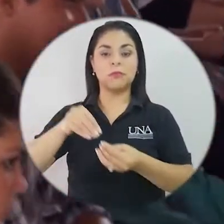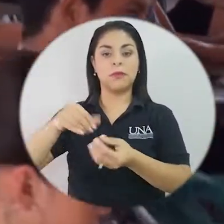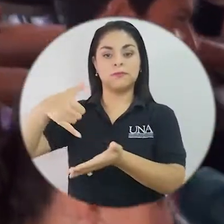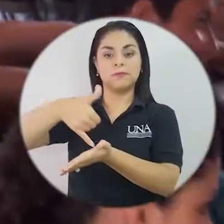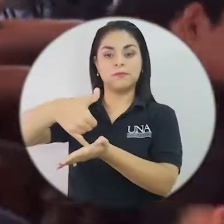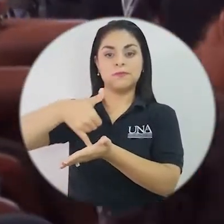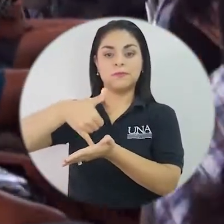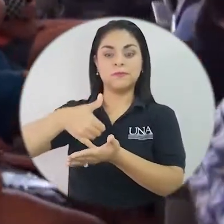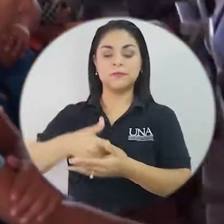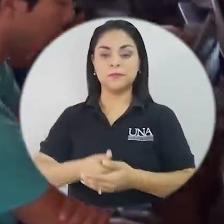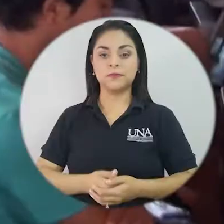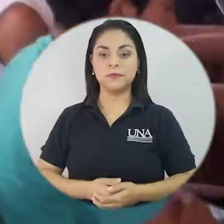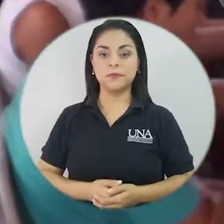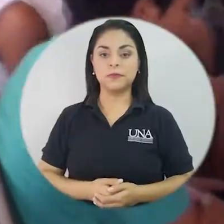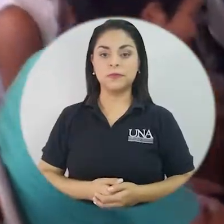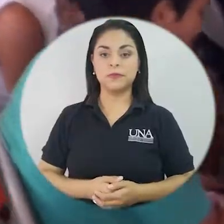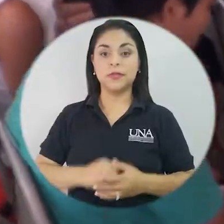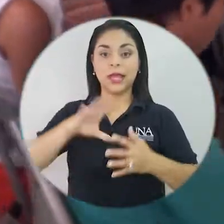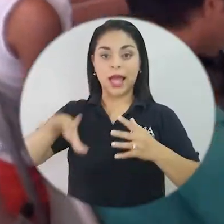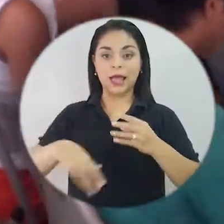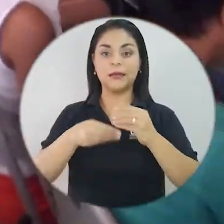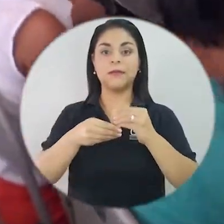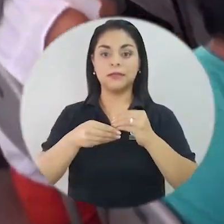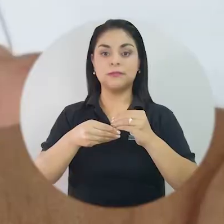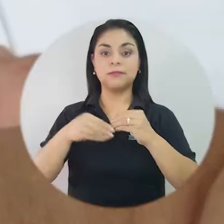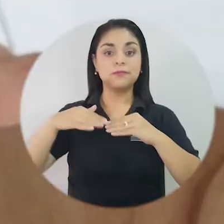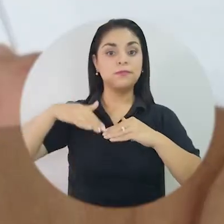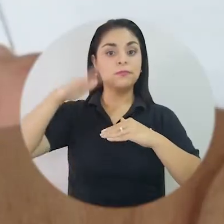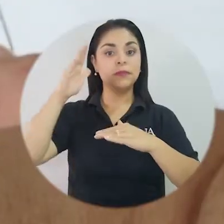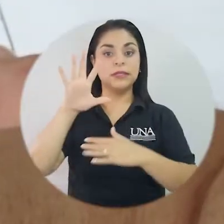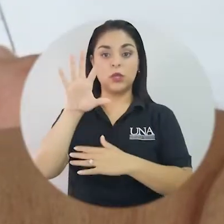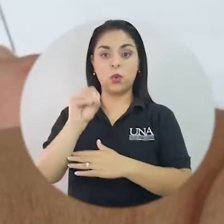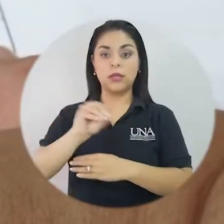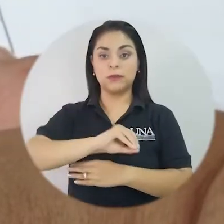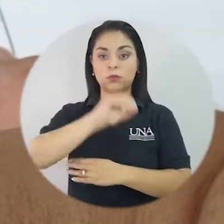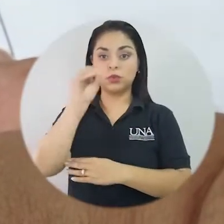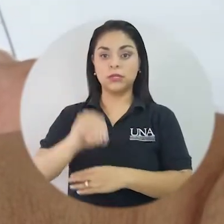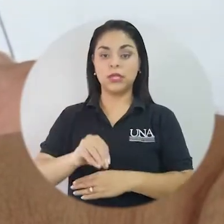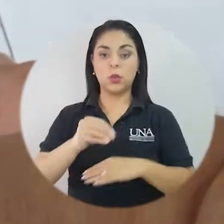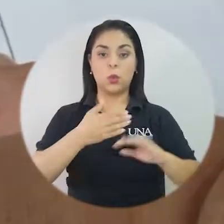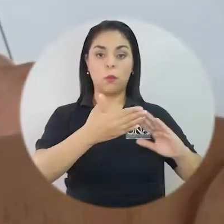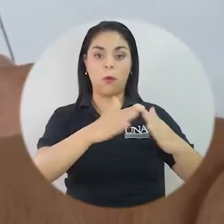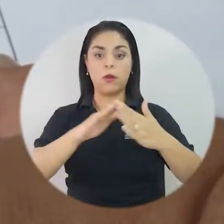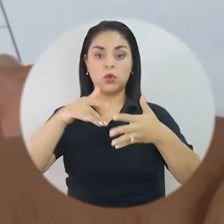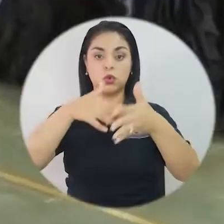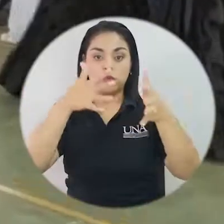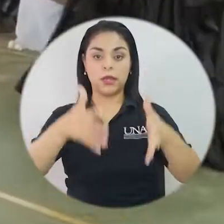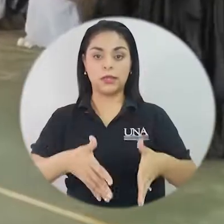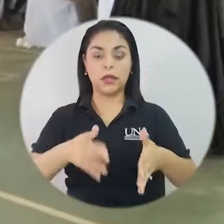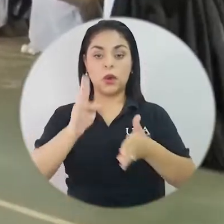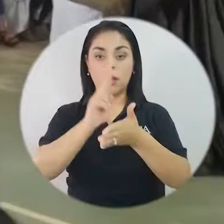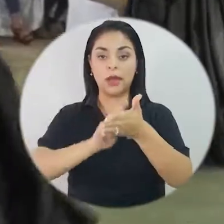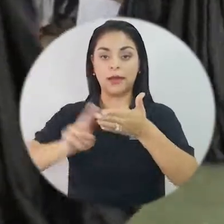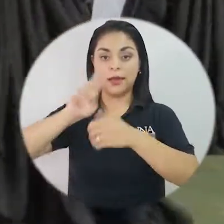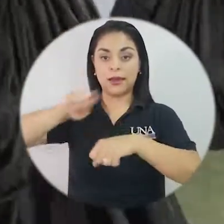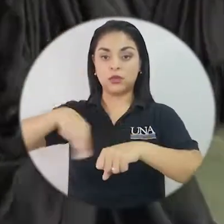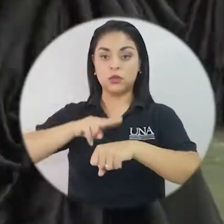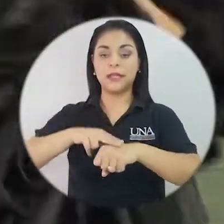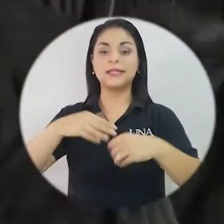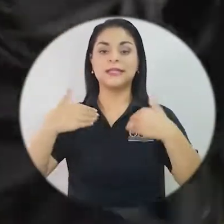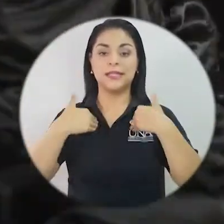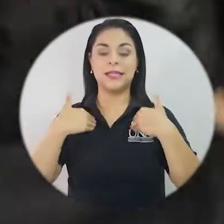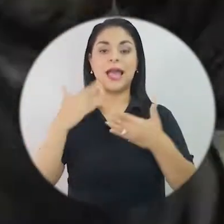los sectores más vulnerables. Además, más del 50% de la población estudiantil de la